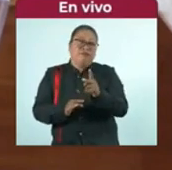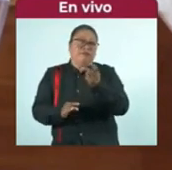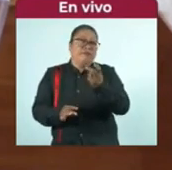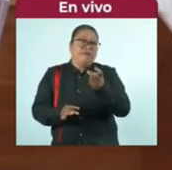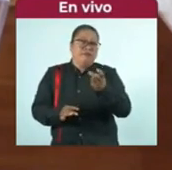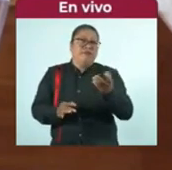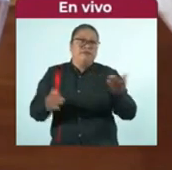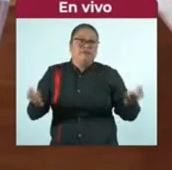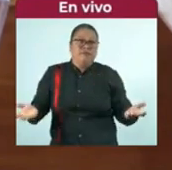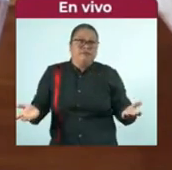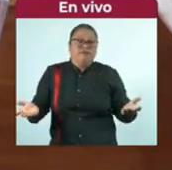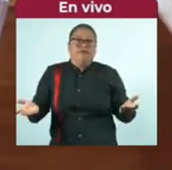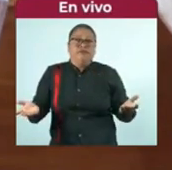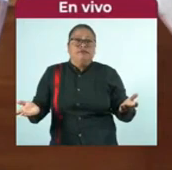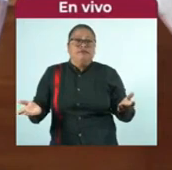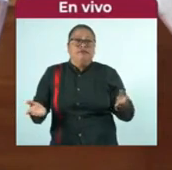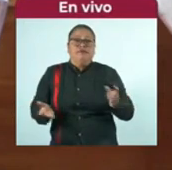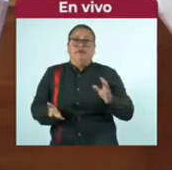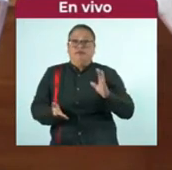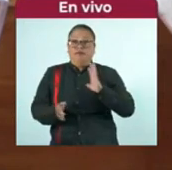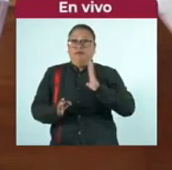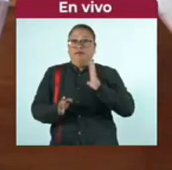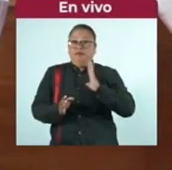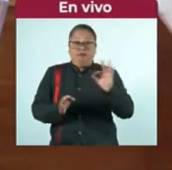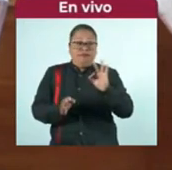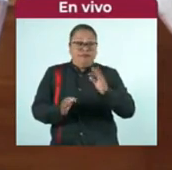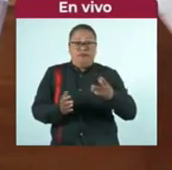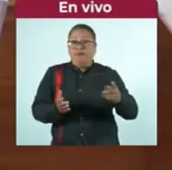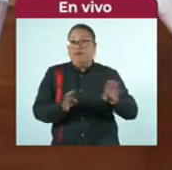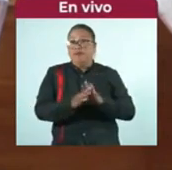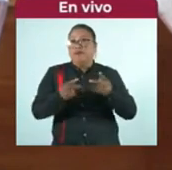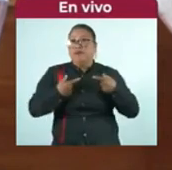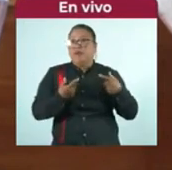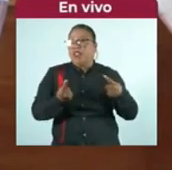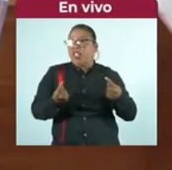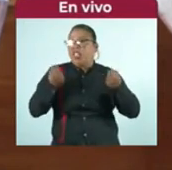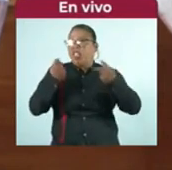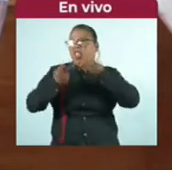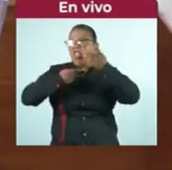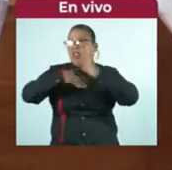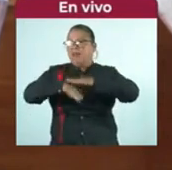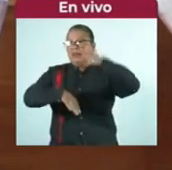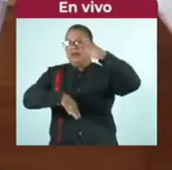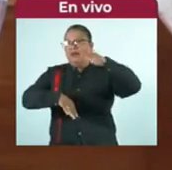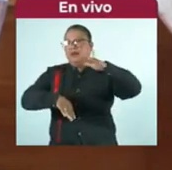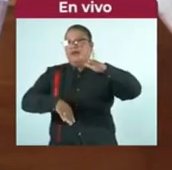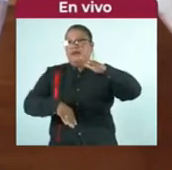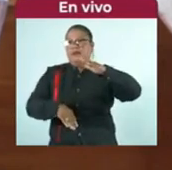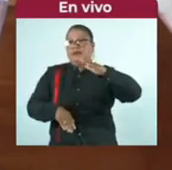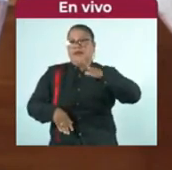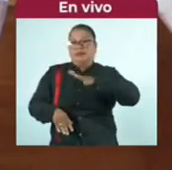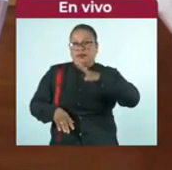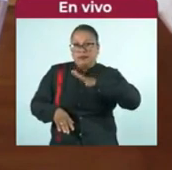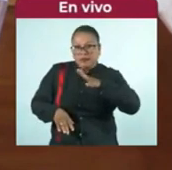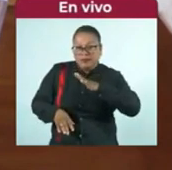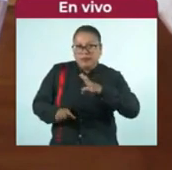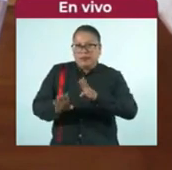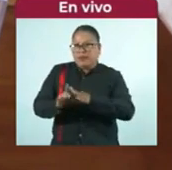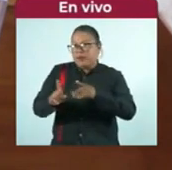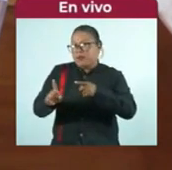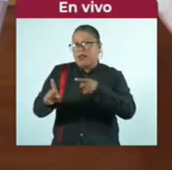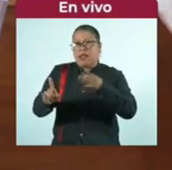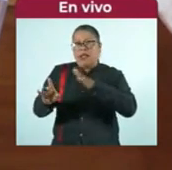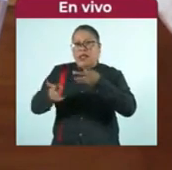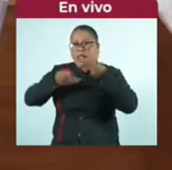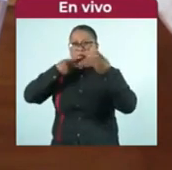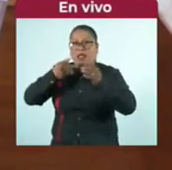que cuando se transgreda la libertad de expresión y se enfoquen de otra forma